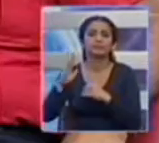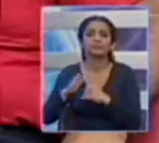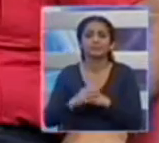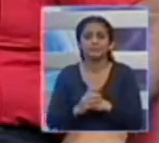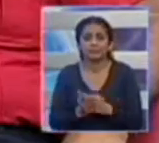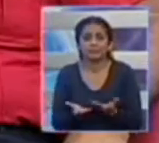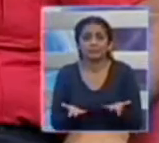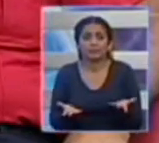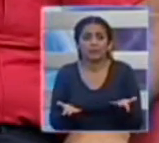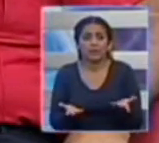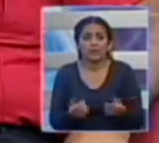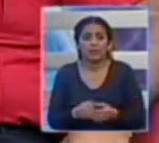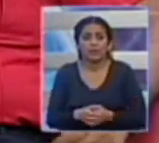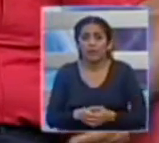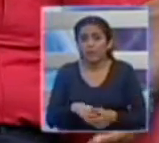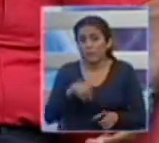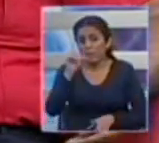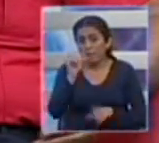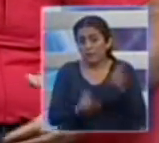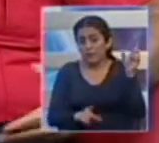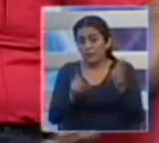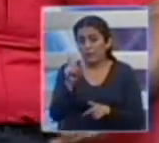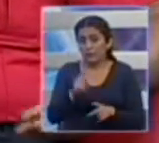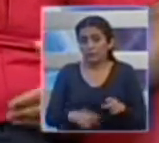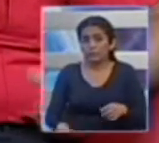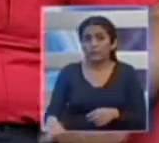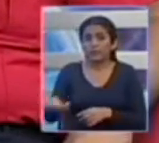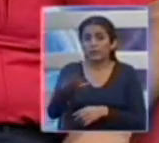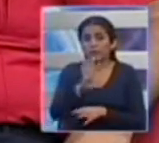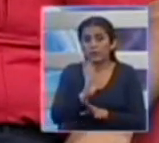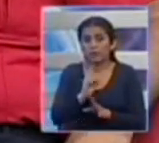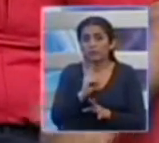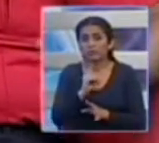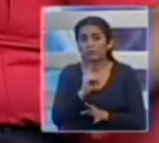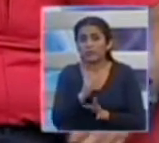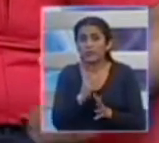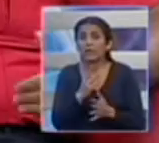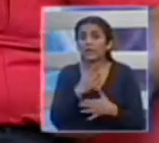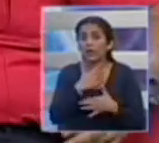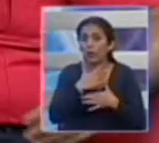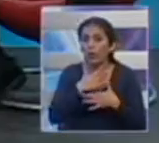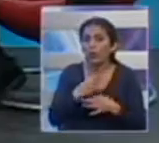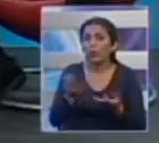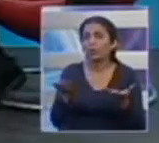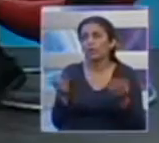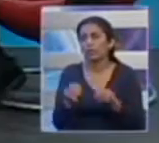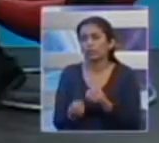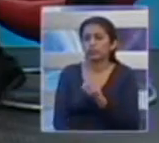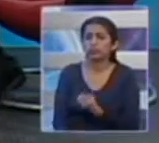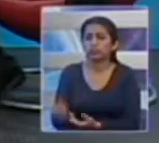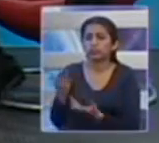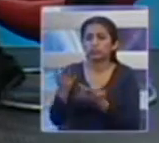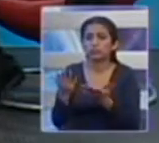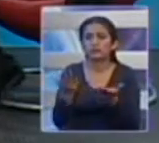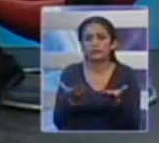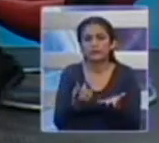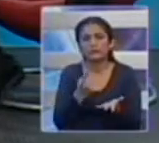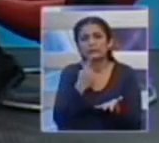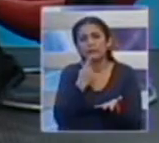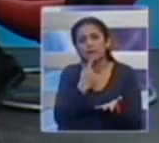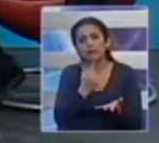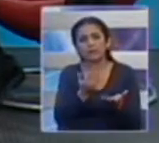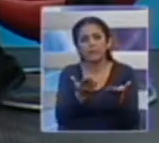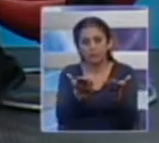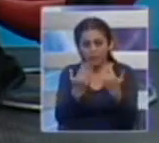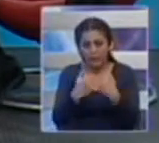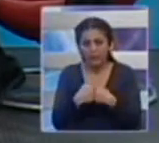que realizan estas quemas se los secciona en partes, se lo trata de... O sea, se lo termina cortando. Se lo termina cortando,